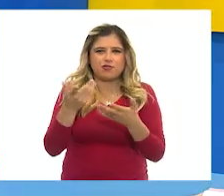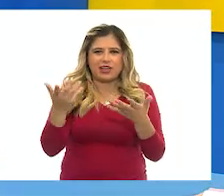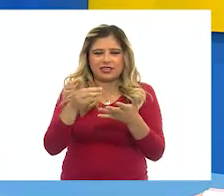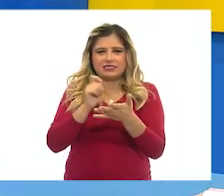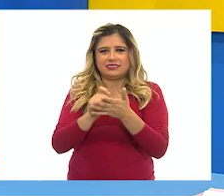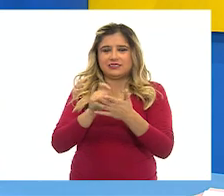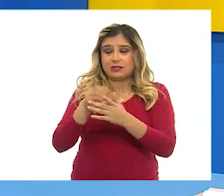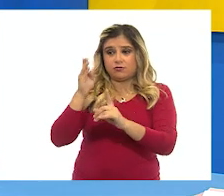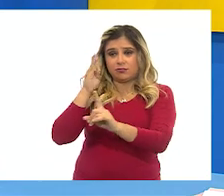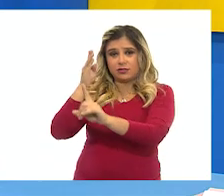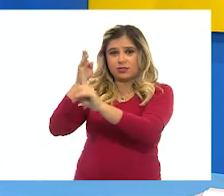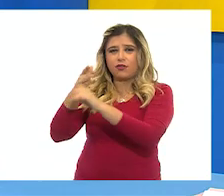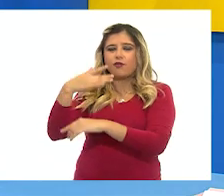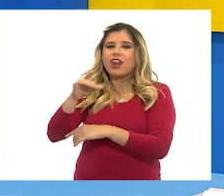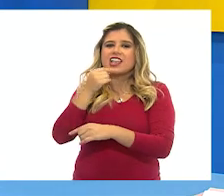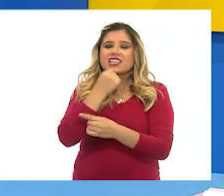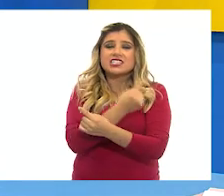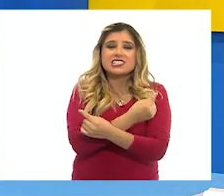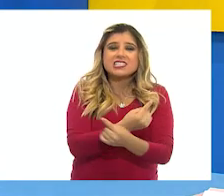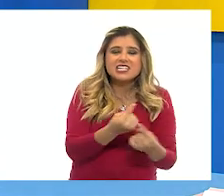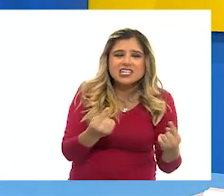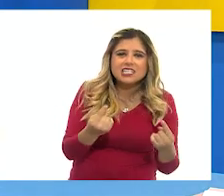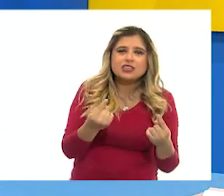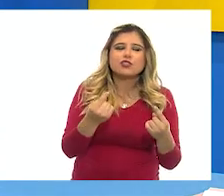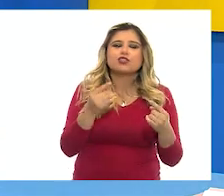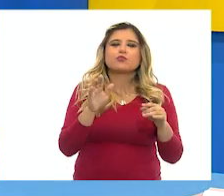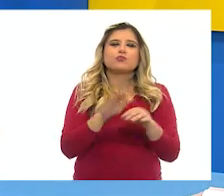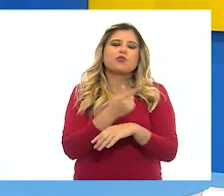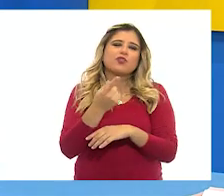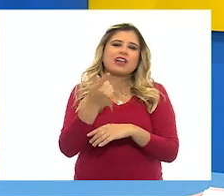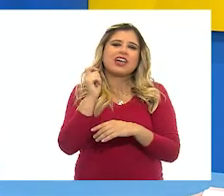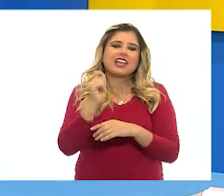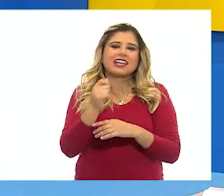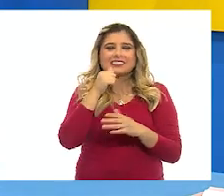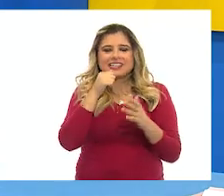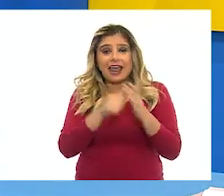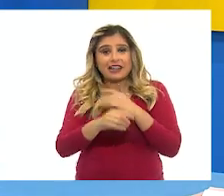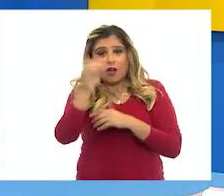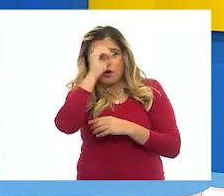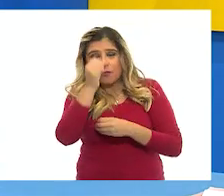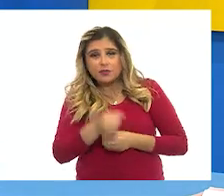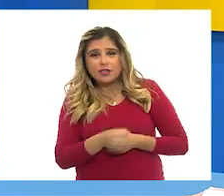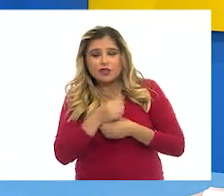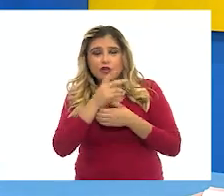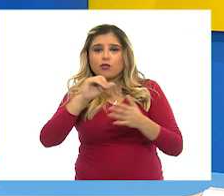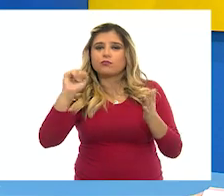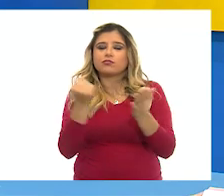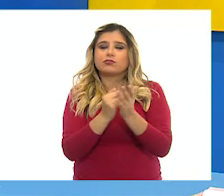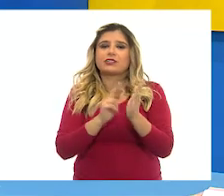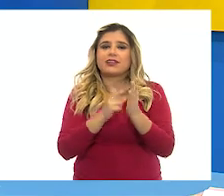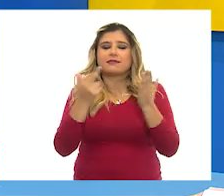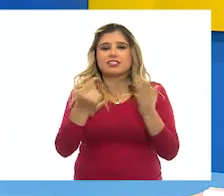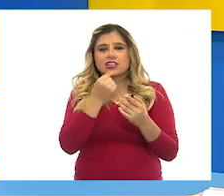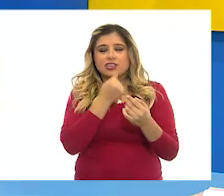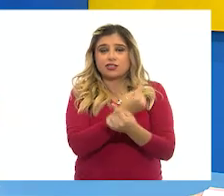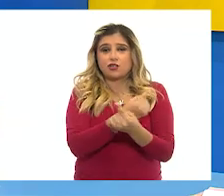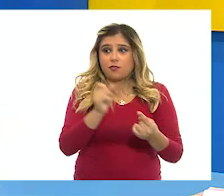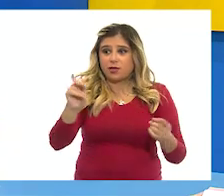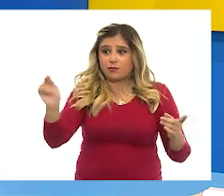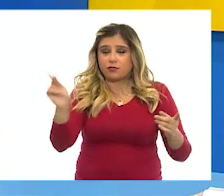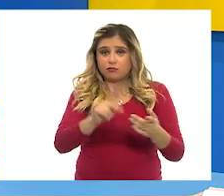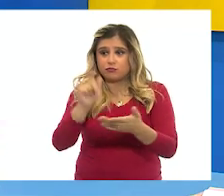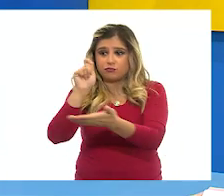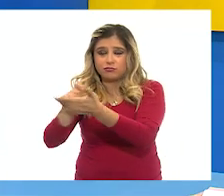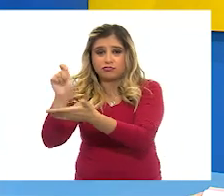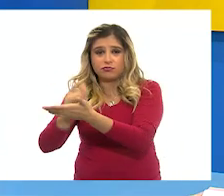el destinatario fueran niños y niñas por tratarse de la carta de opinión publicada en una revista infantil y no como en